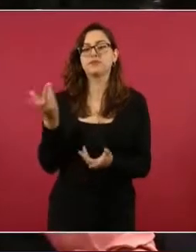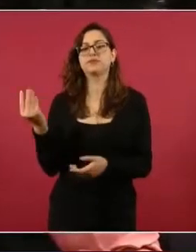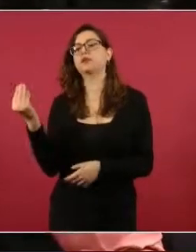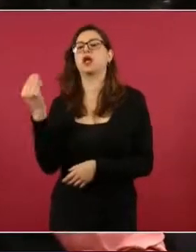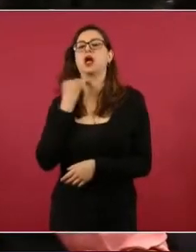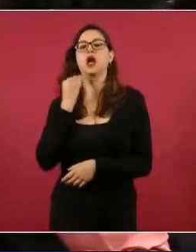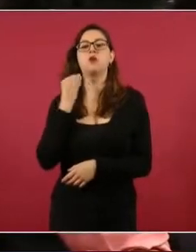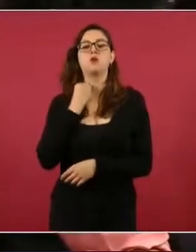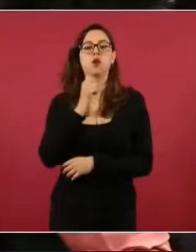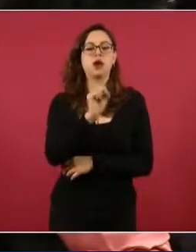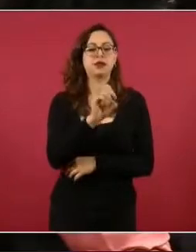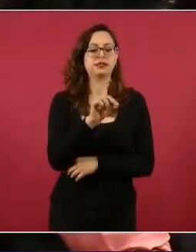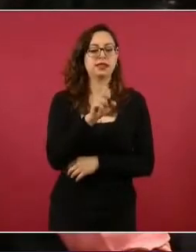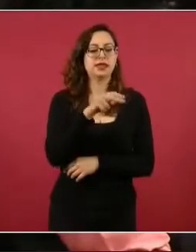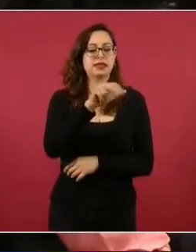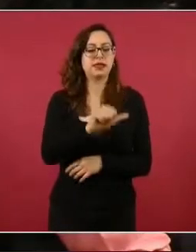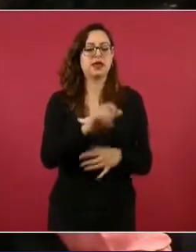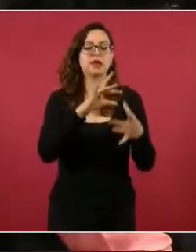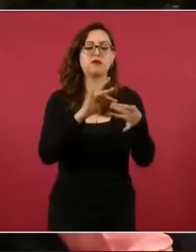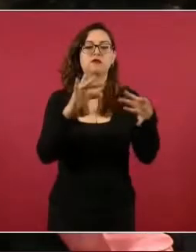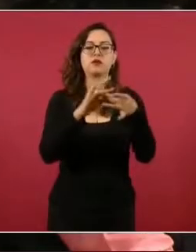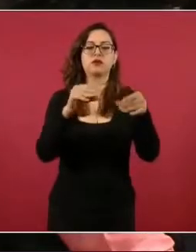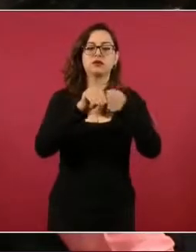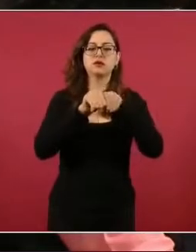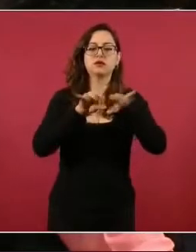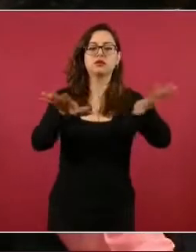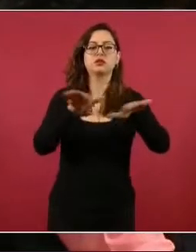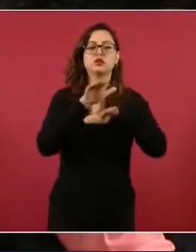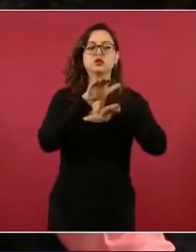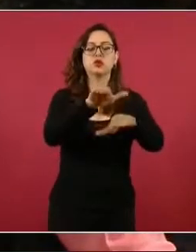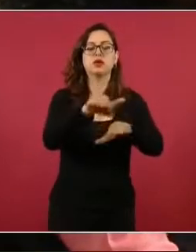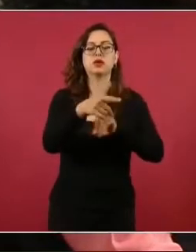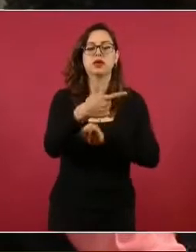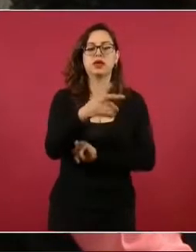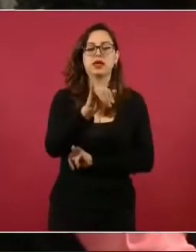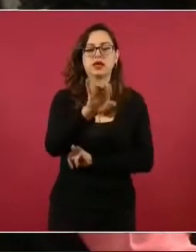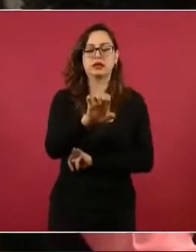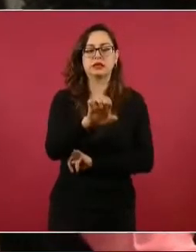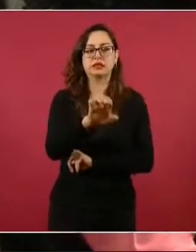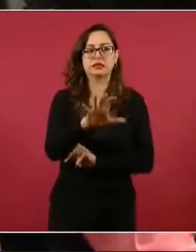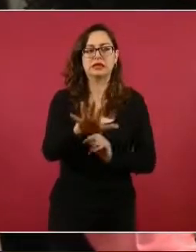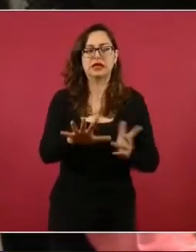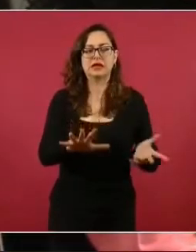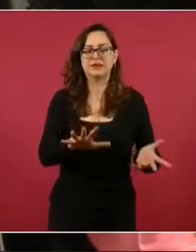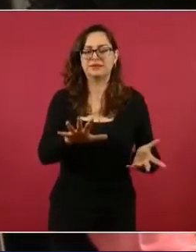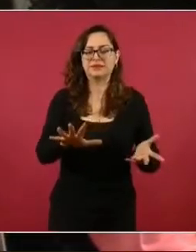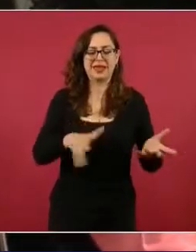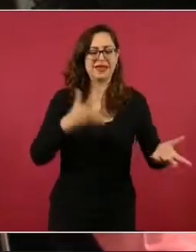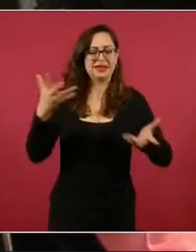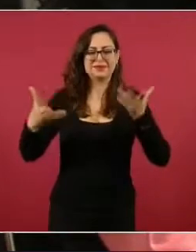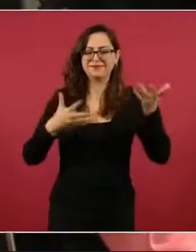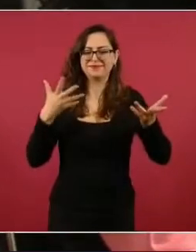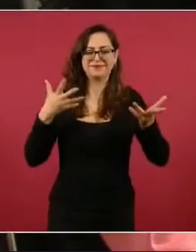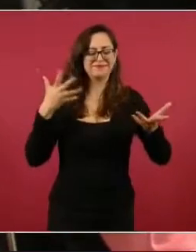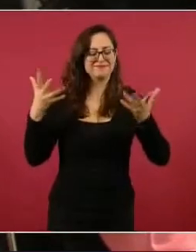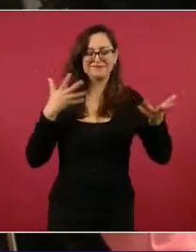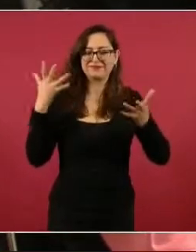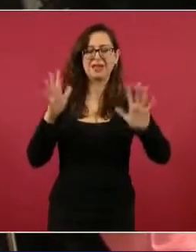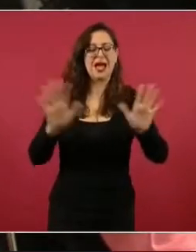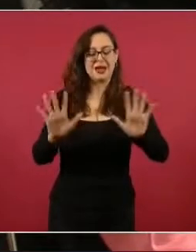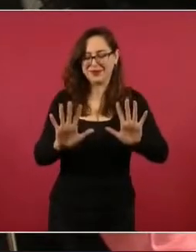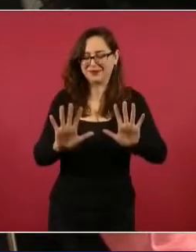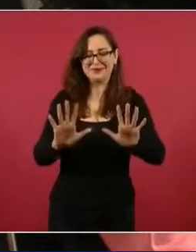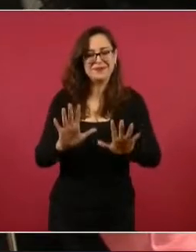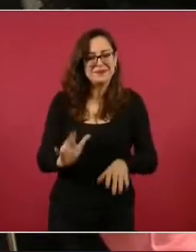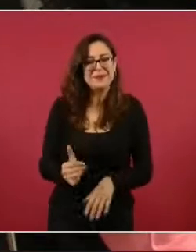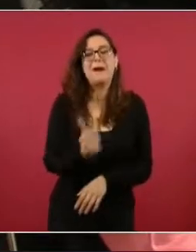es encaminada a esto, más bien no, a la pregunta un grupo de abogados del Ejército van a dar una conferencia